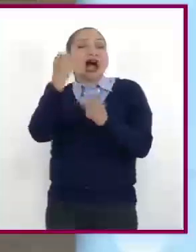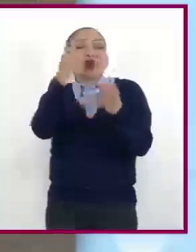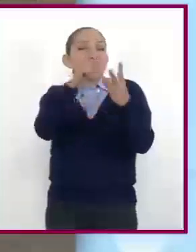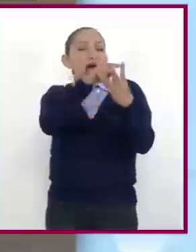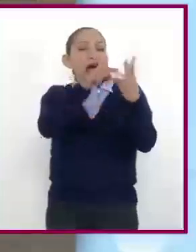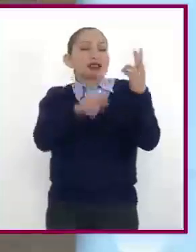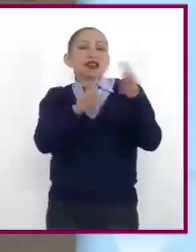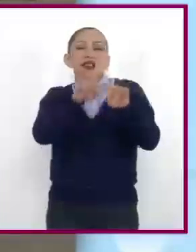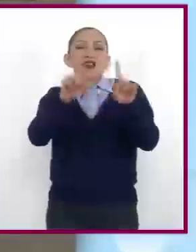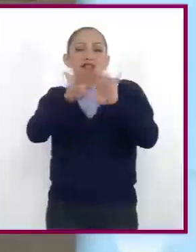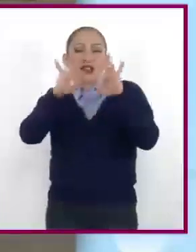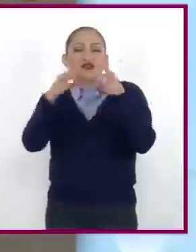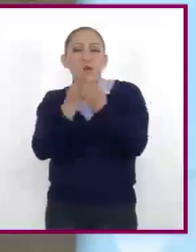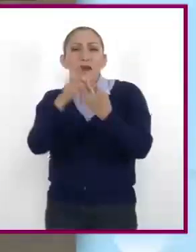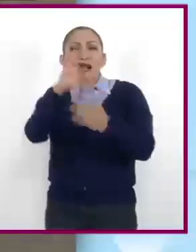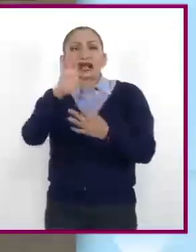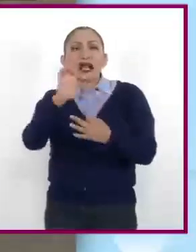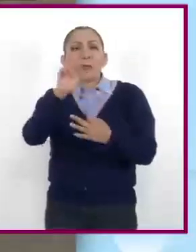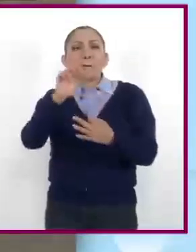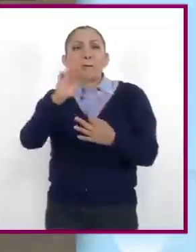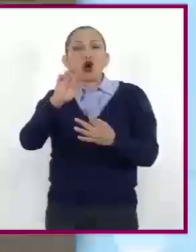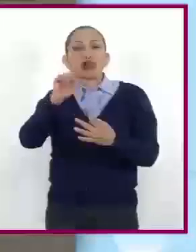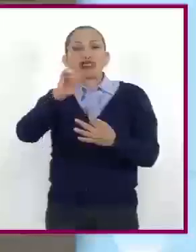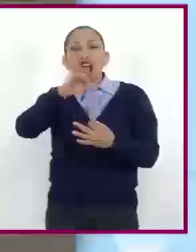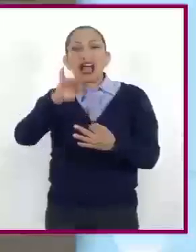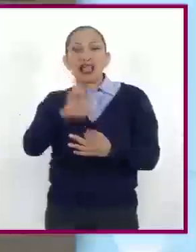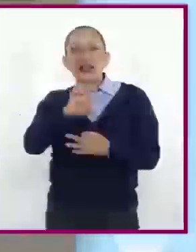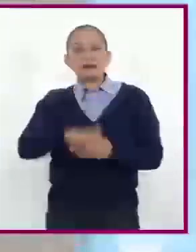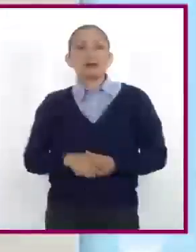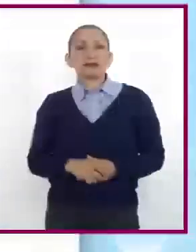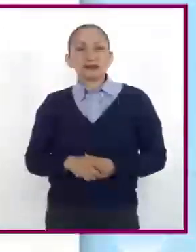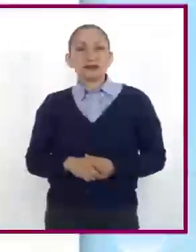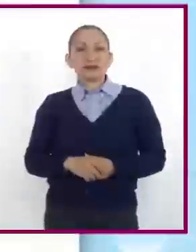algunas de las múltiples posibilidades que permite el reportaje.